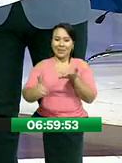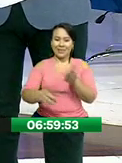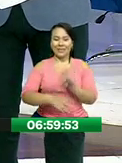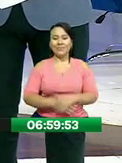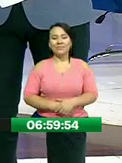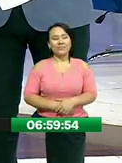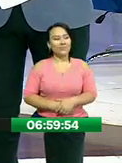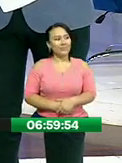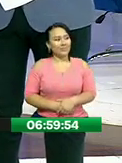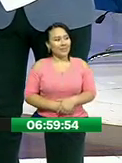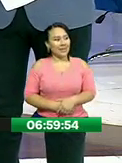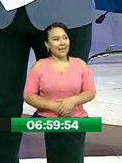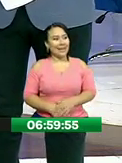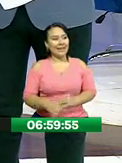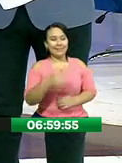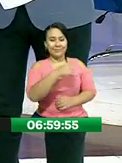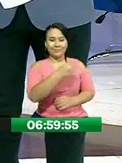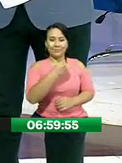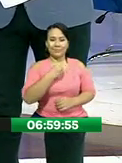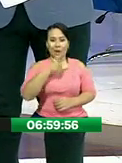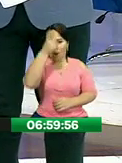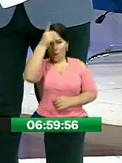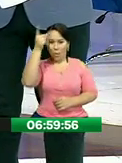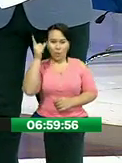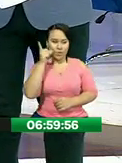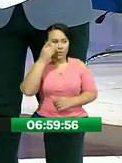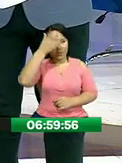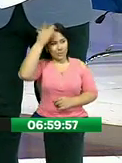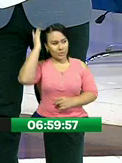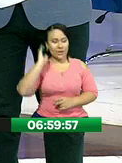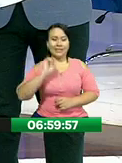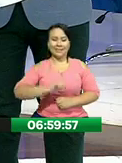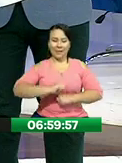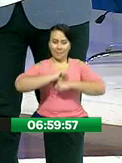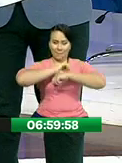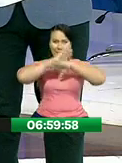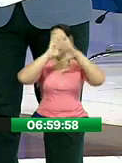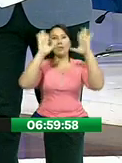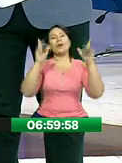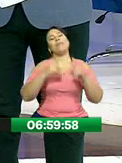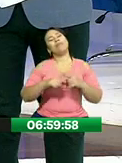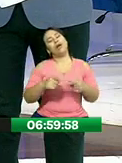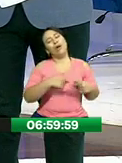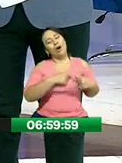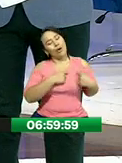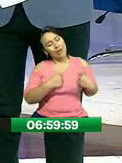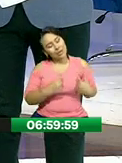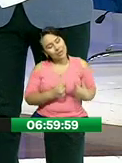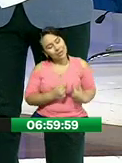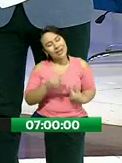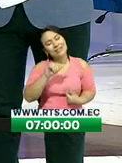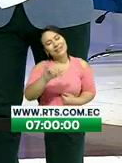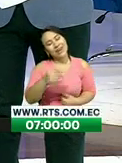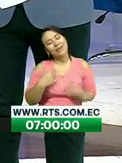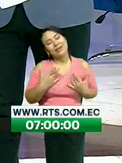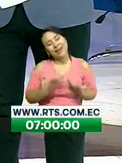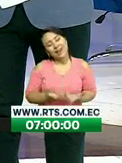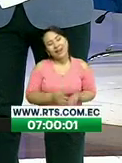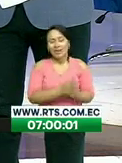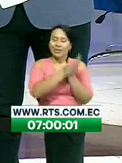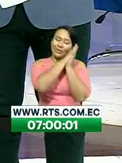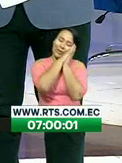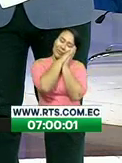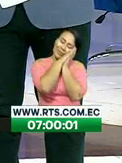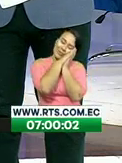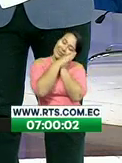qué Luisa y José Luis no quieren madrugar. No, lo hacemos con mucho gusto, pero tenemos nuestro corazoncito y el sábado también queremos dormir